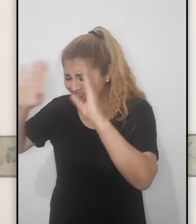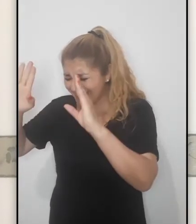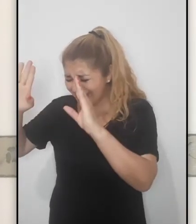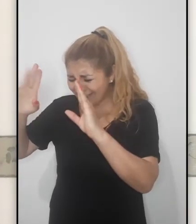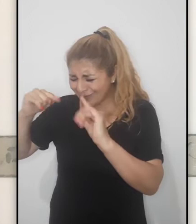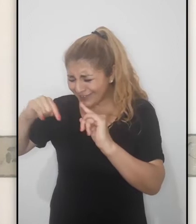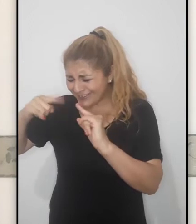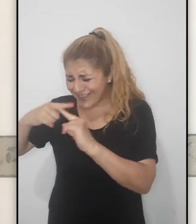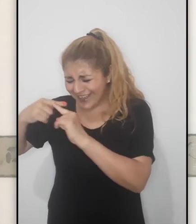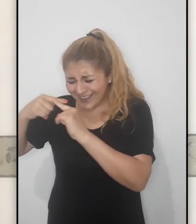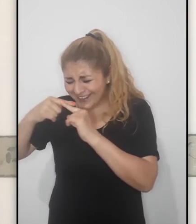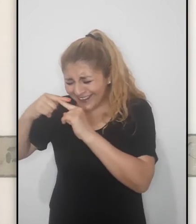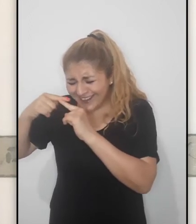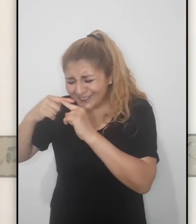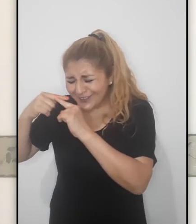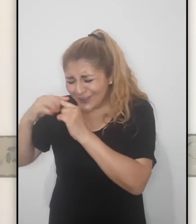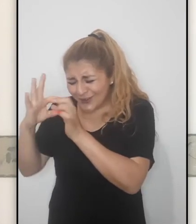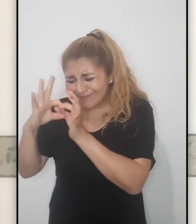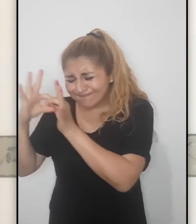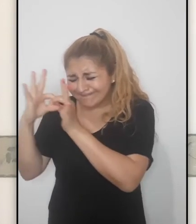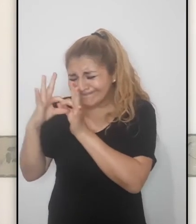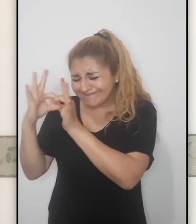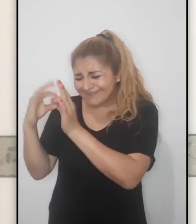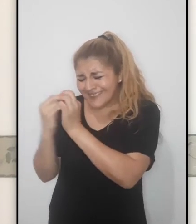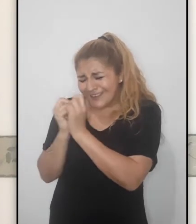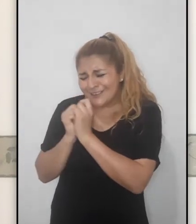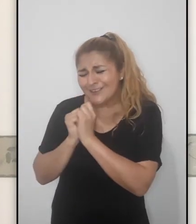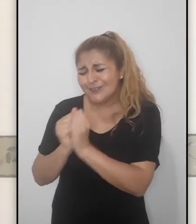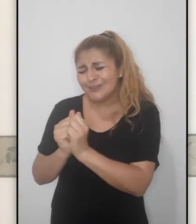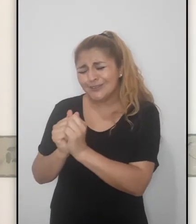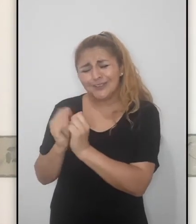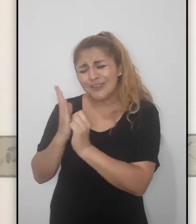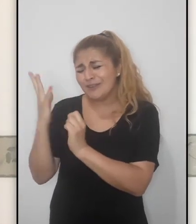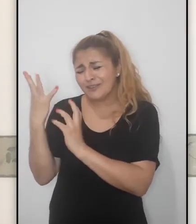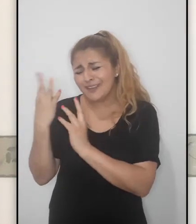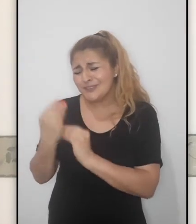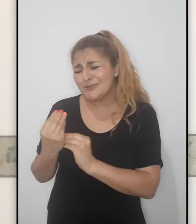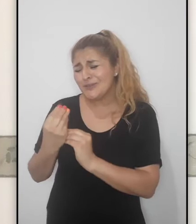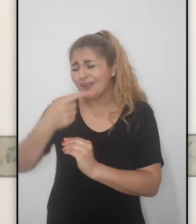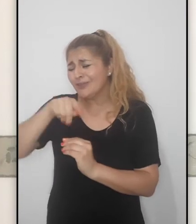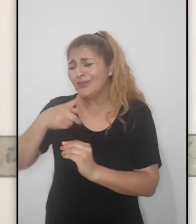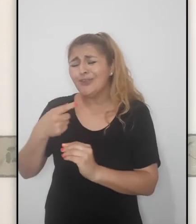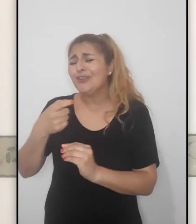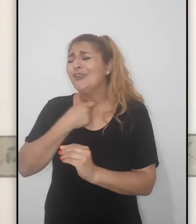no permitas que nos equivoquemos no nos queremos equivocar